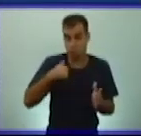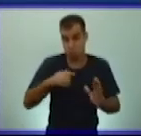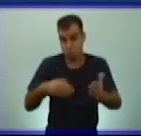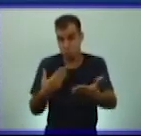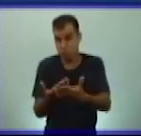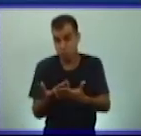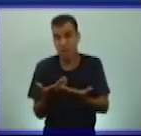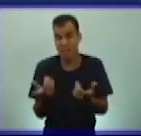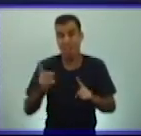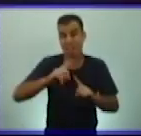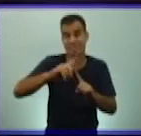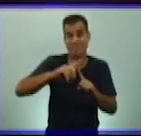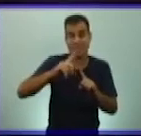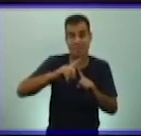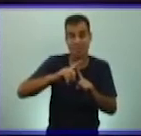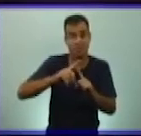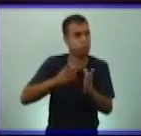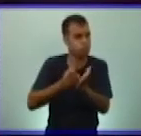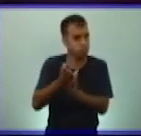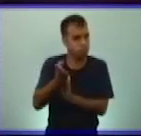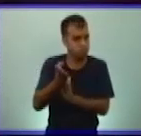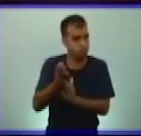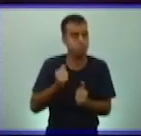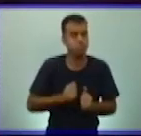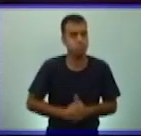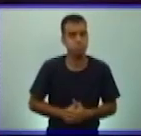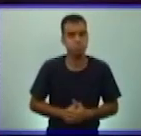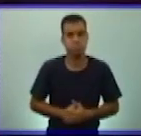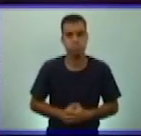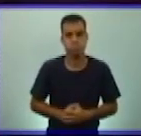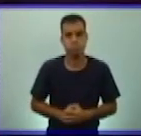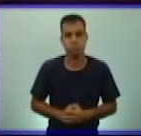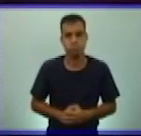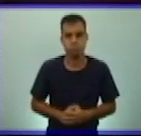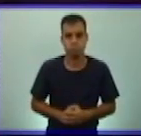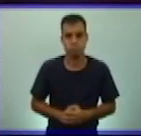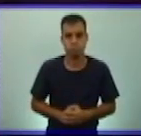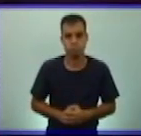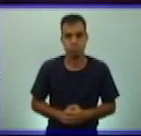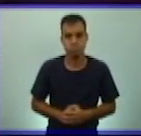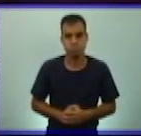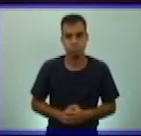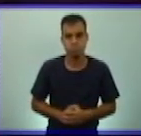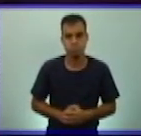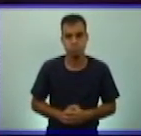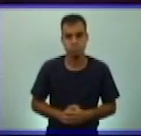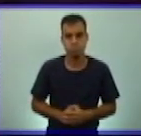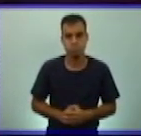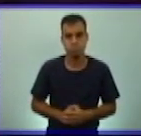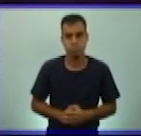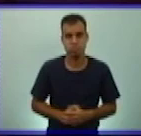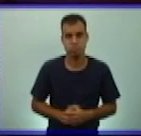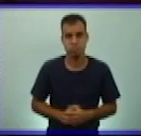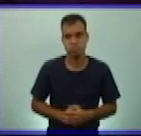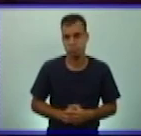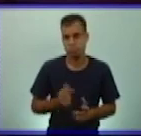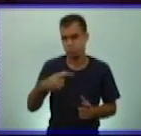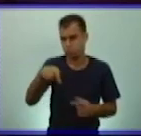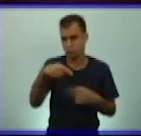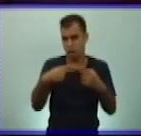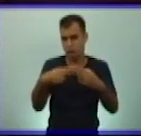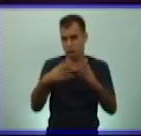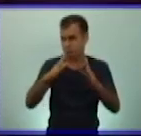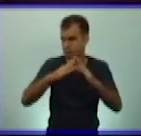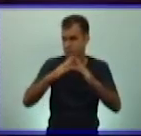propongo como continuidad de esta actividad que usted resuelva de manera independiente y con mucha